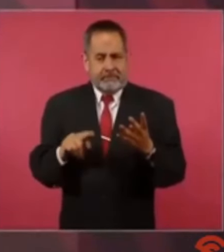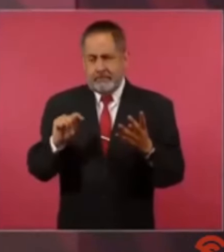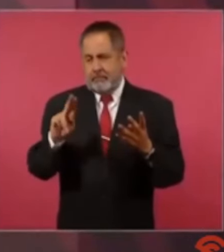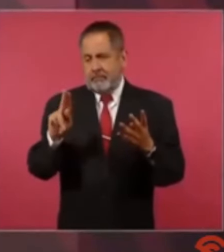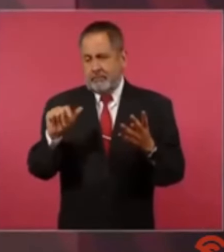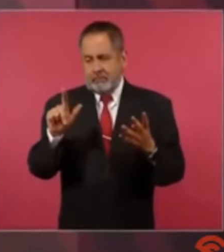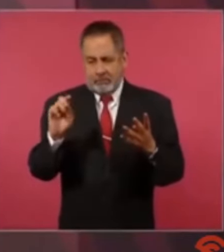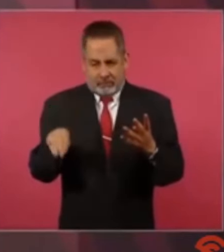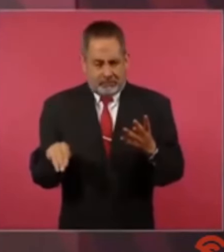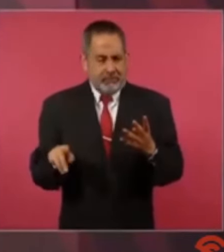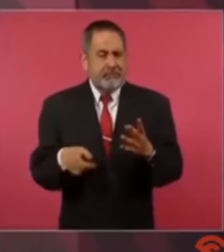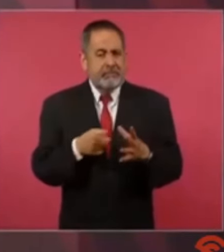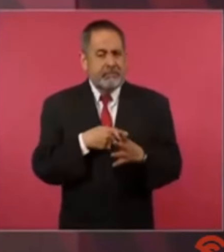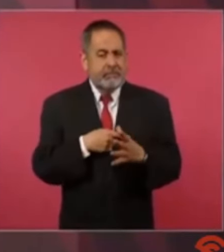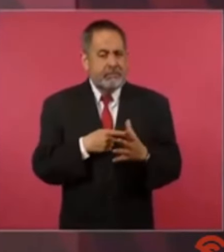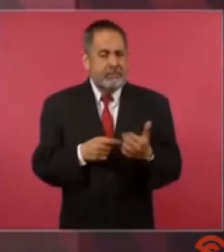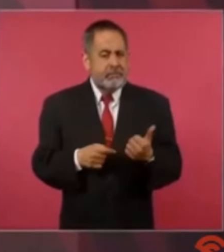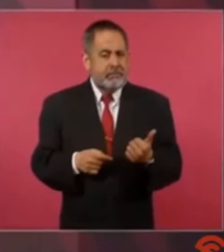Tulum,